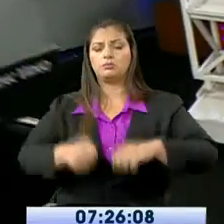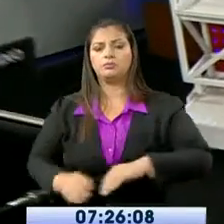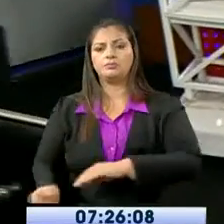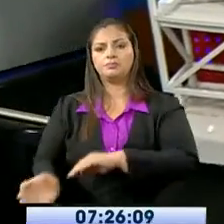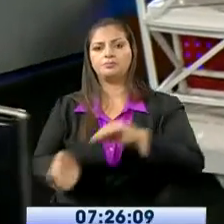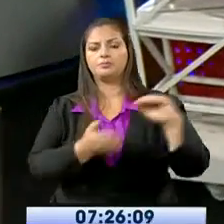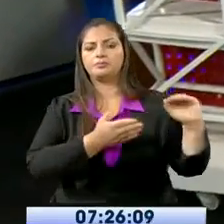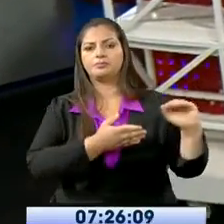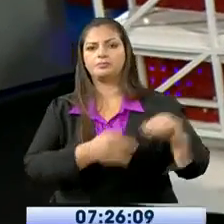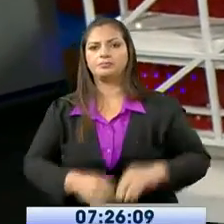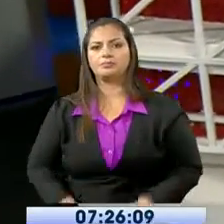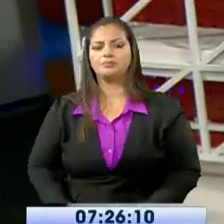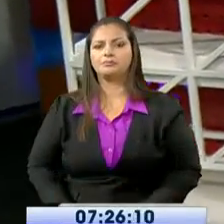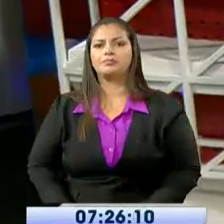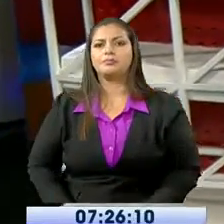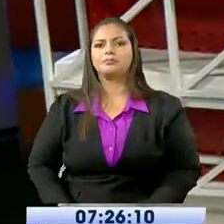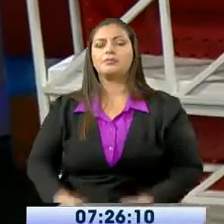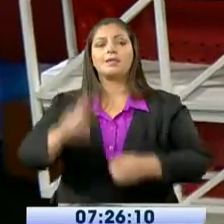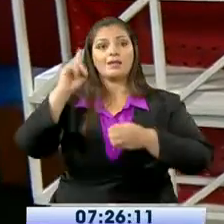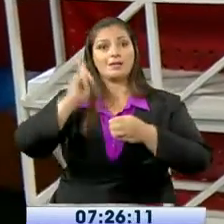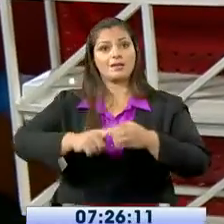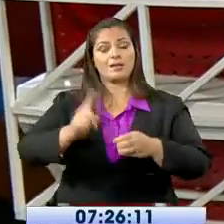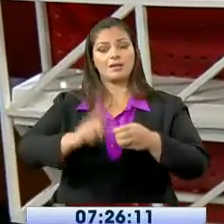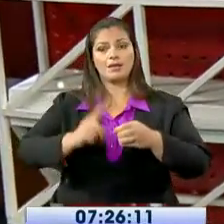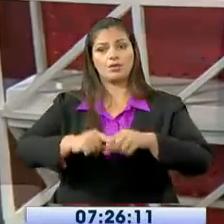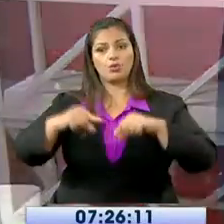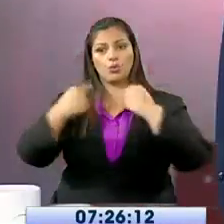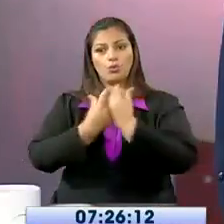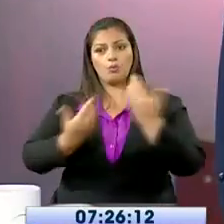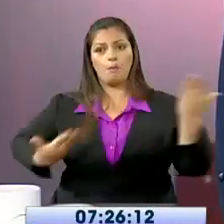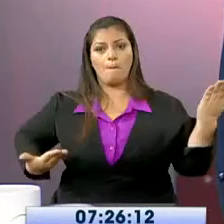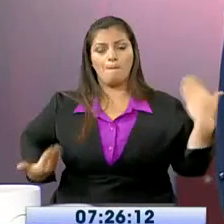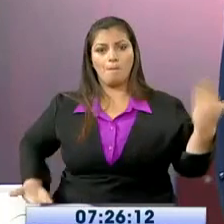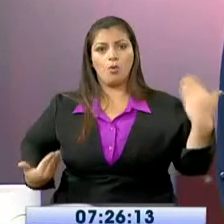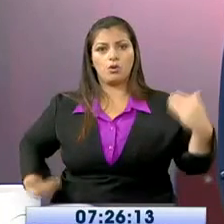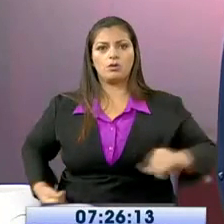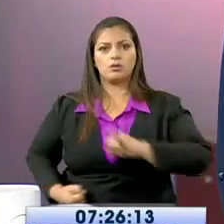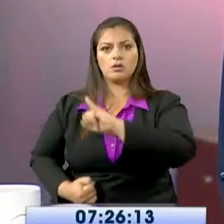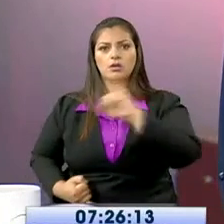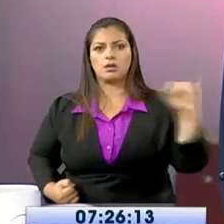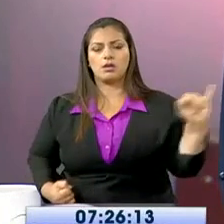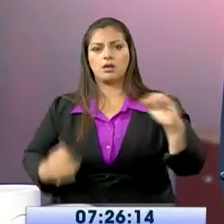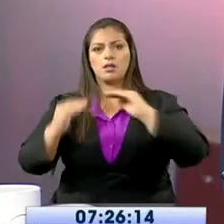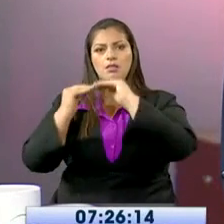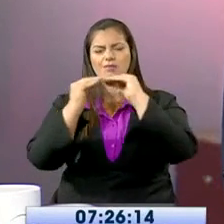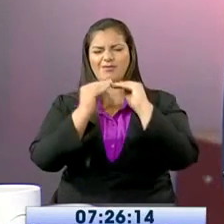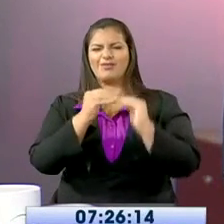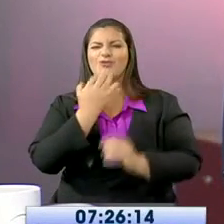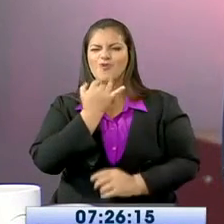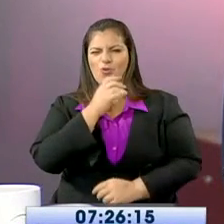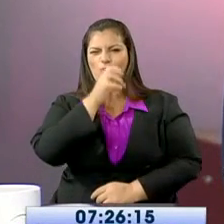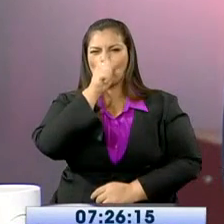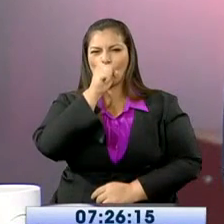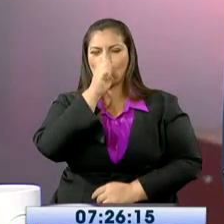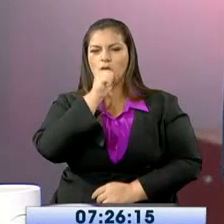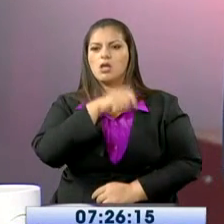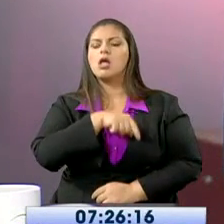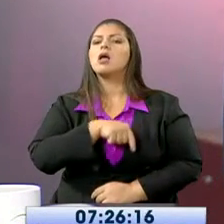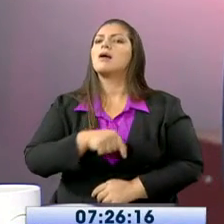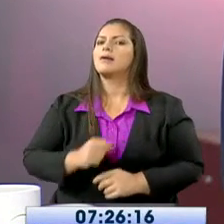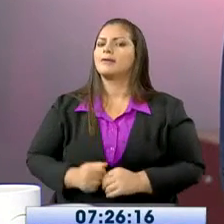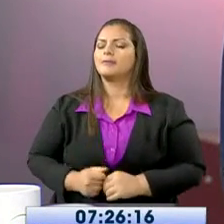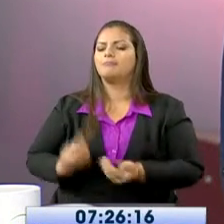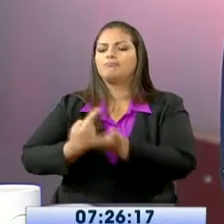Tupac Amuncayo fue elegido candidato presidencial por la izquierda democrática. La designación se realizó durante la primera Asamblea Nacional